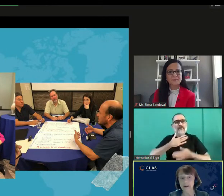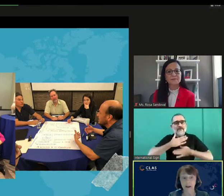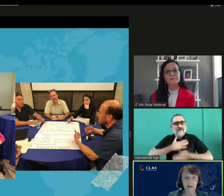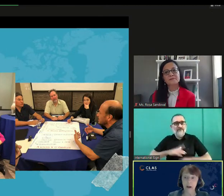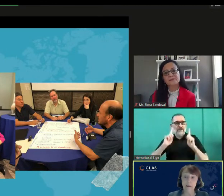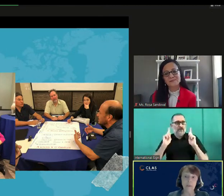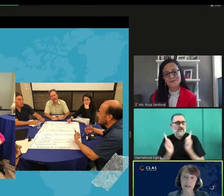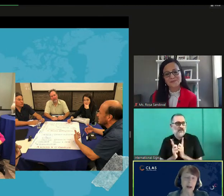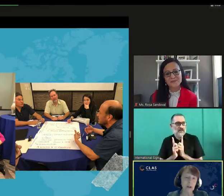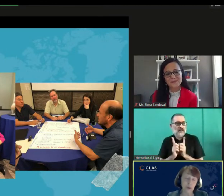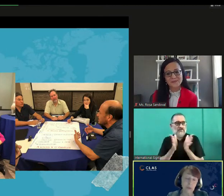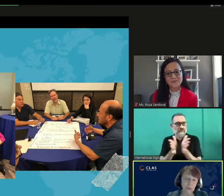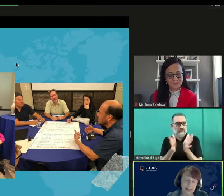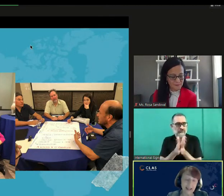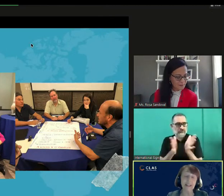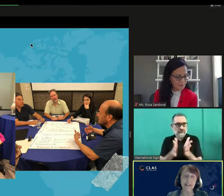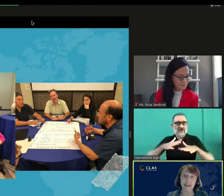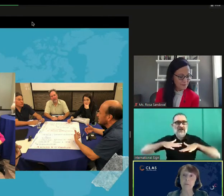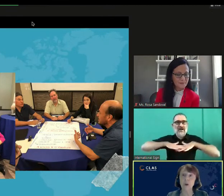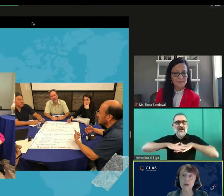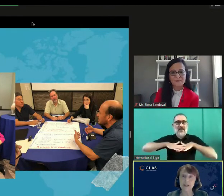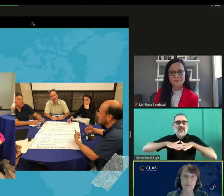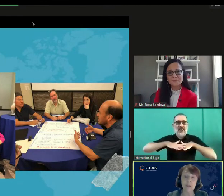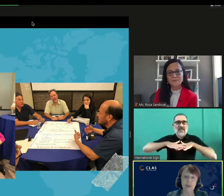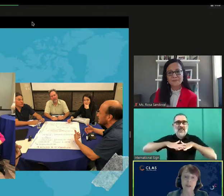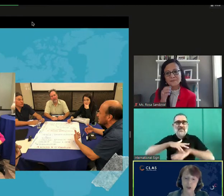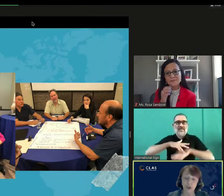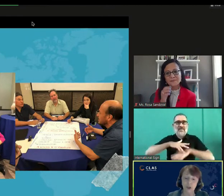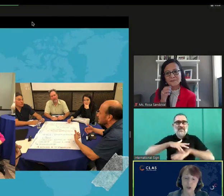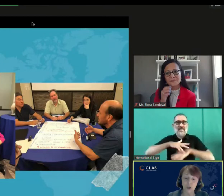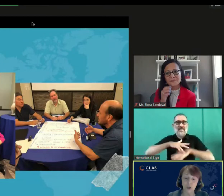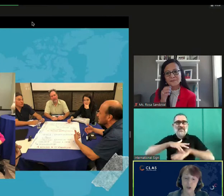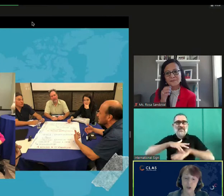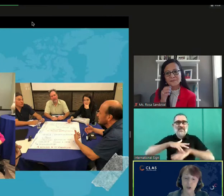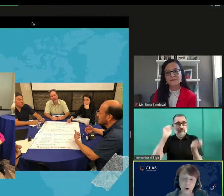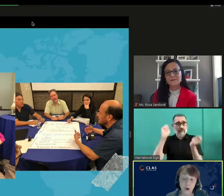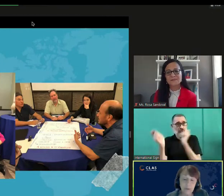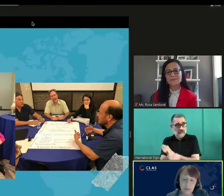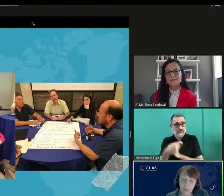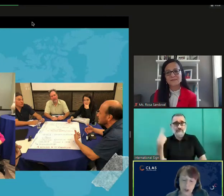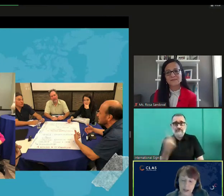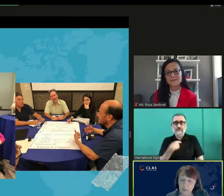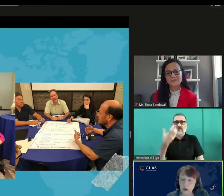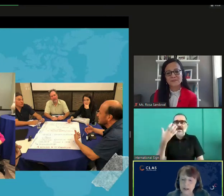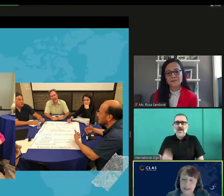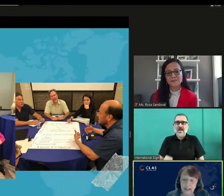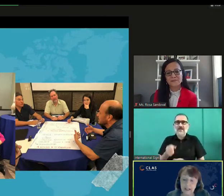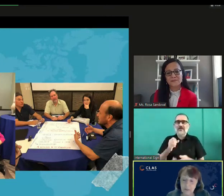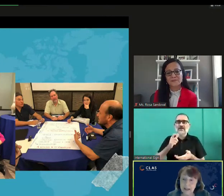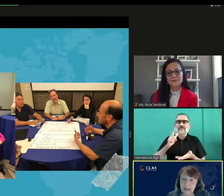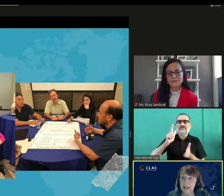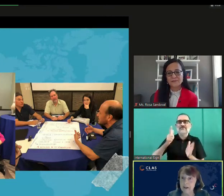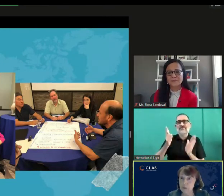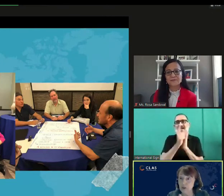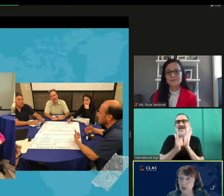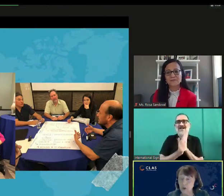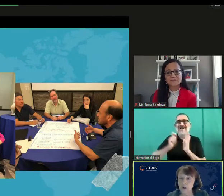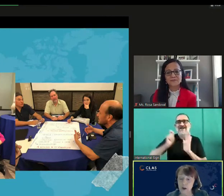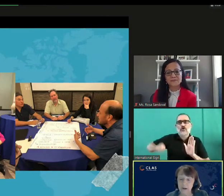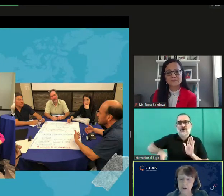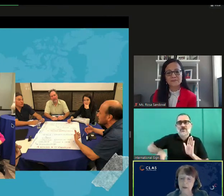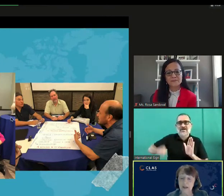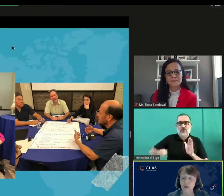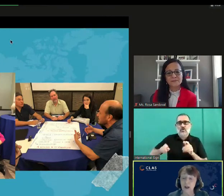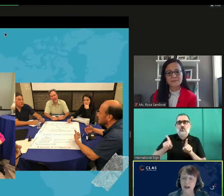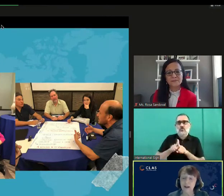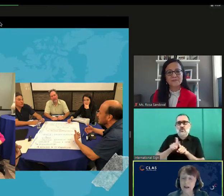ha habido bastantes ejemplos que se han mencionado acá pero por ejemplo recientemente lo mencionó